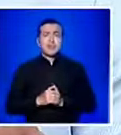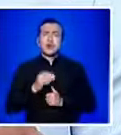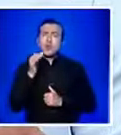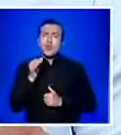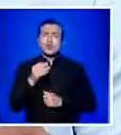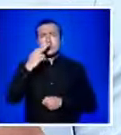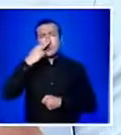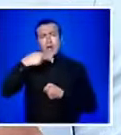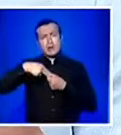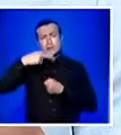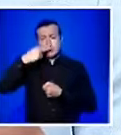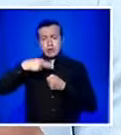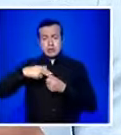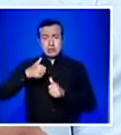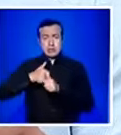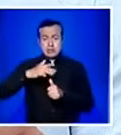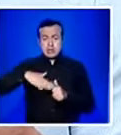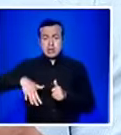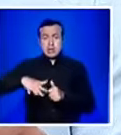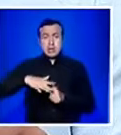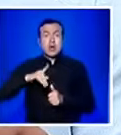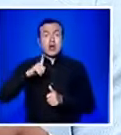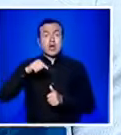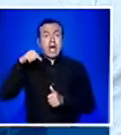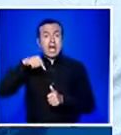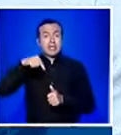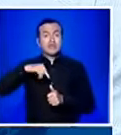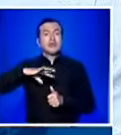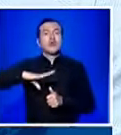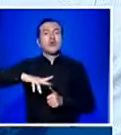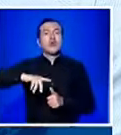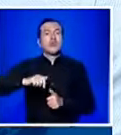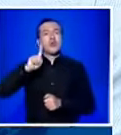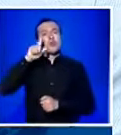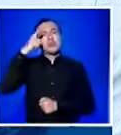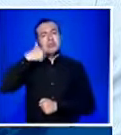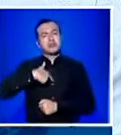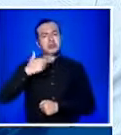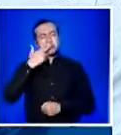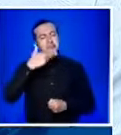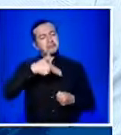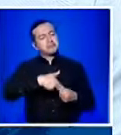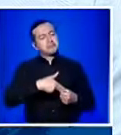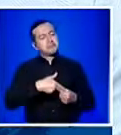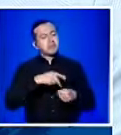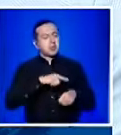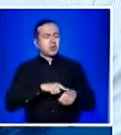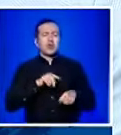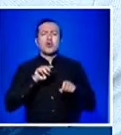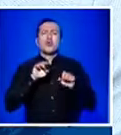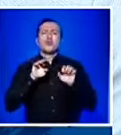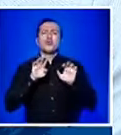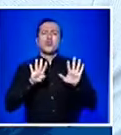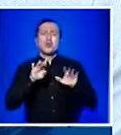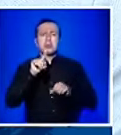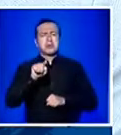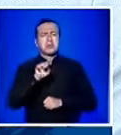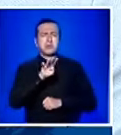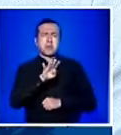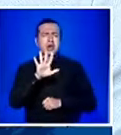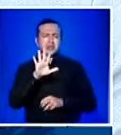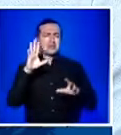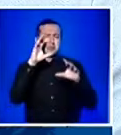de gasolina, hubo recién un asalto. Un señor poniendo gasolina a las 9:45 de la noche.